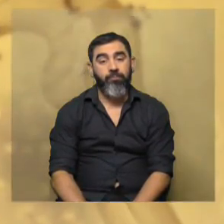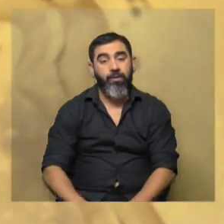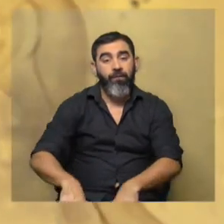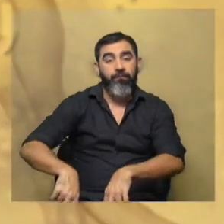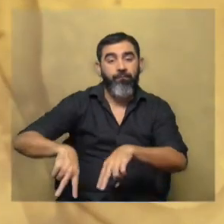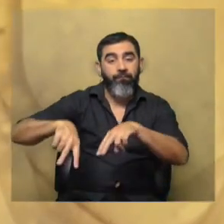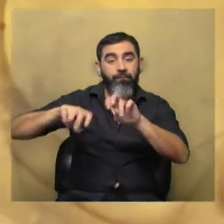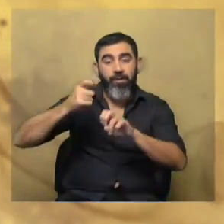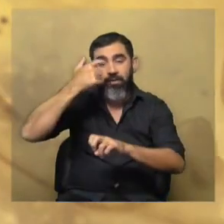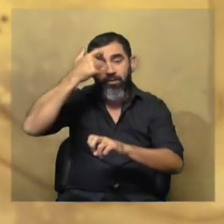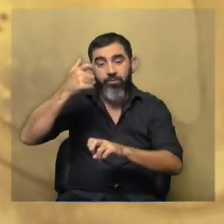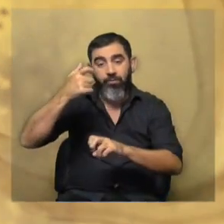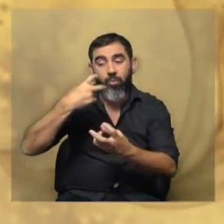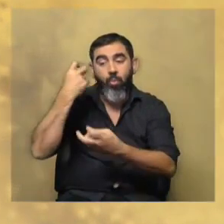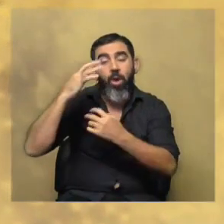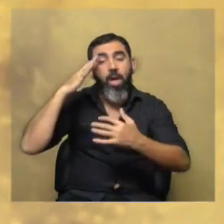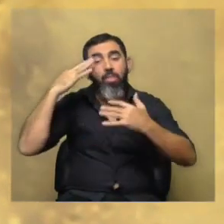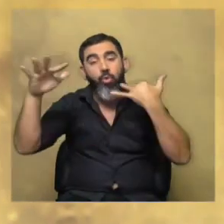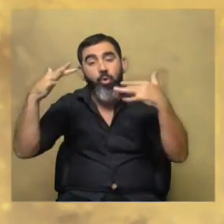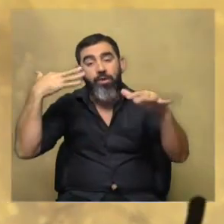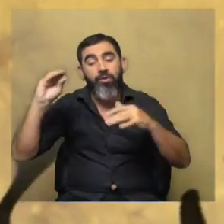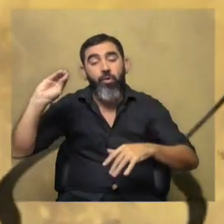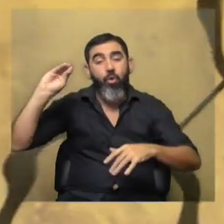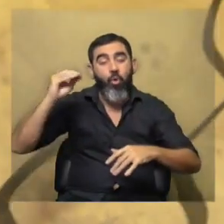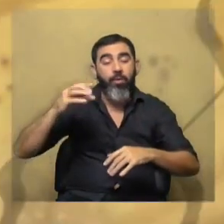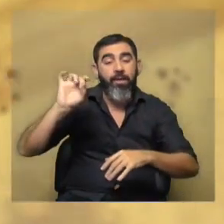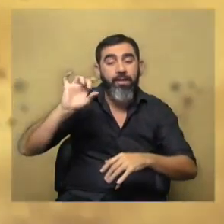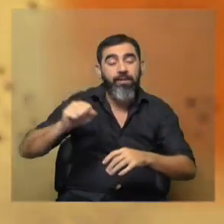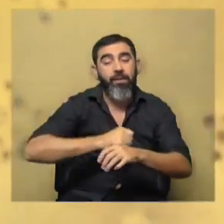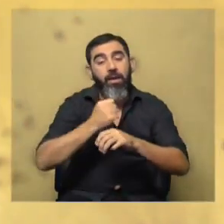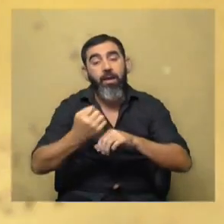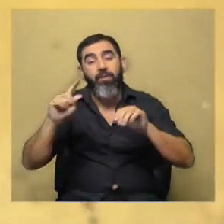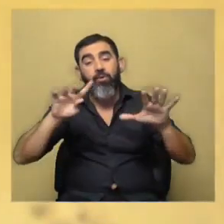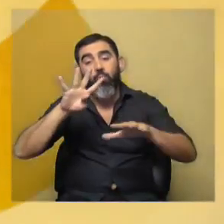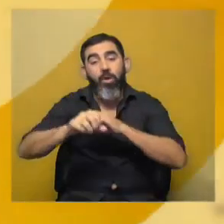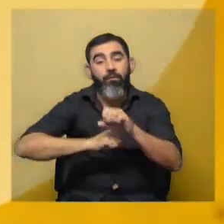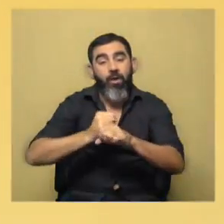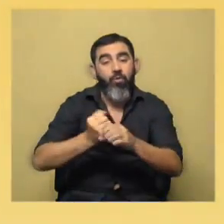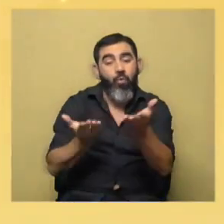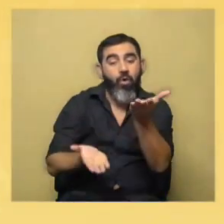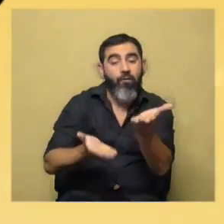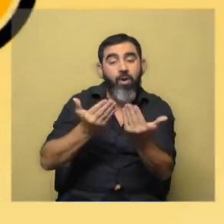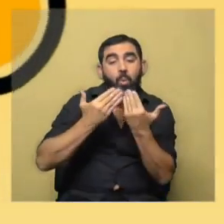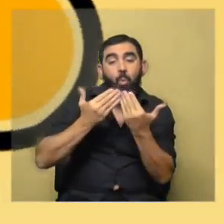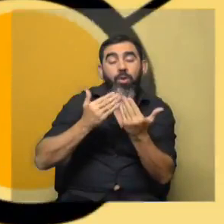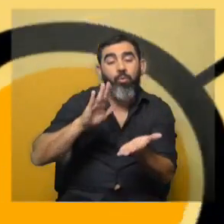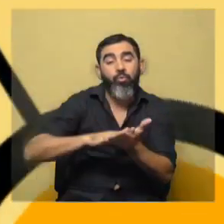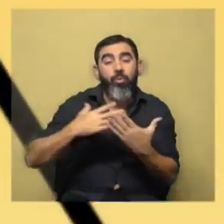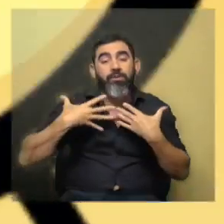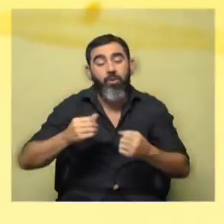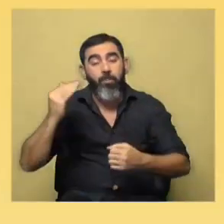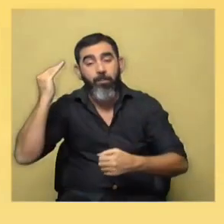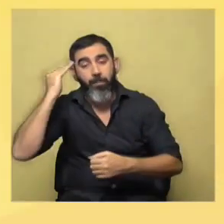Investigación científica busca adolescentes y jóvenes de entre 15 y 19 años para evaluar cuestionarios sobre salud